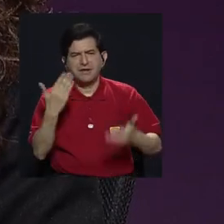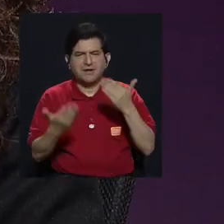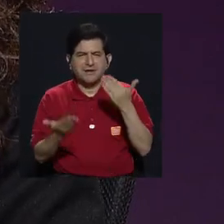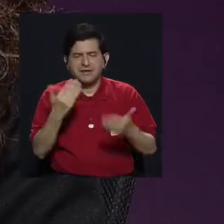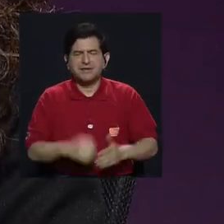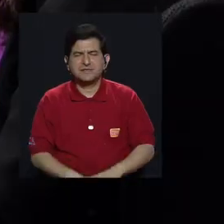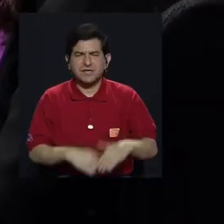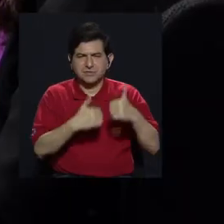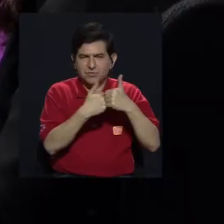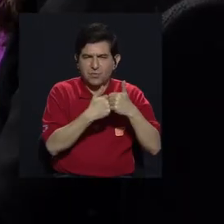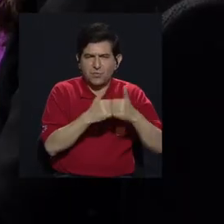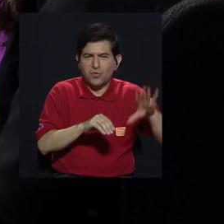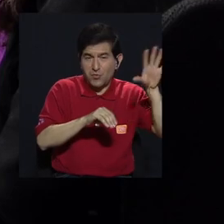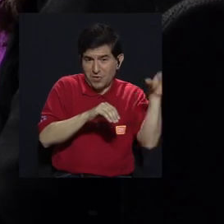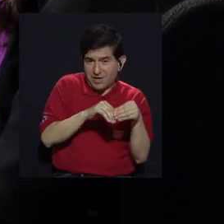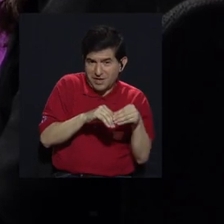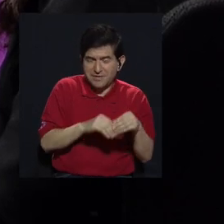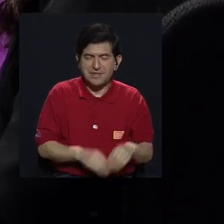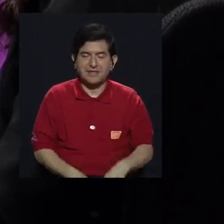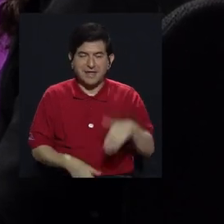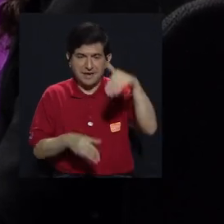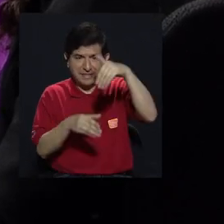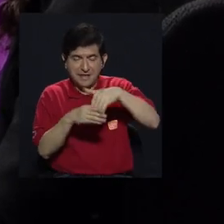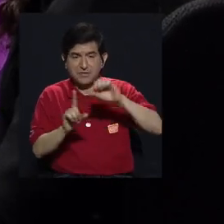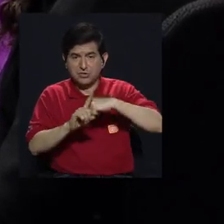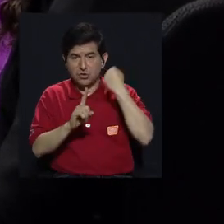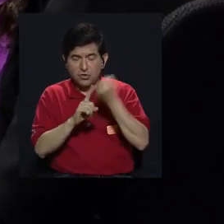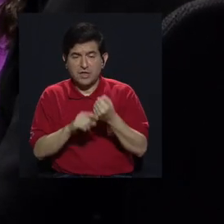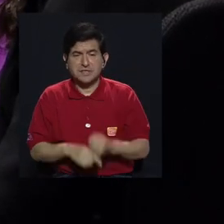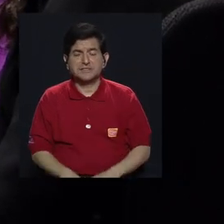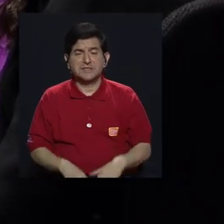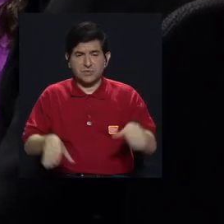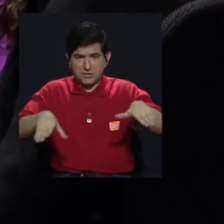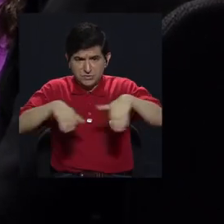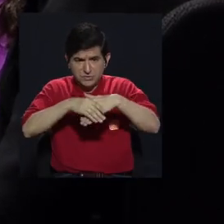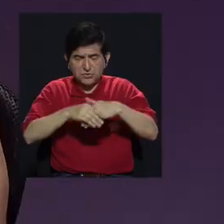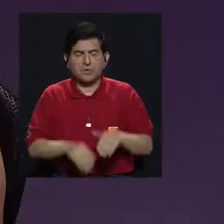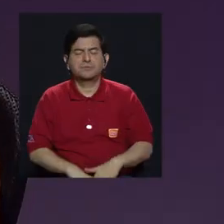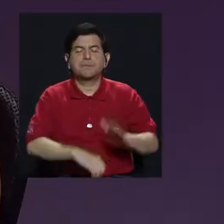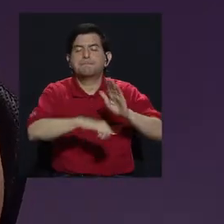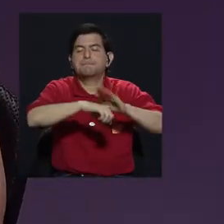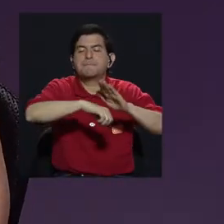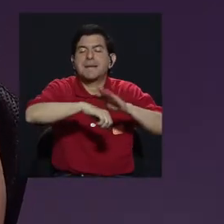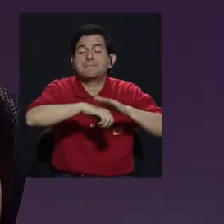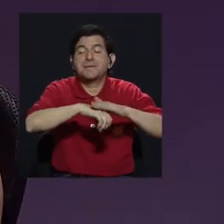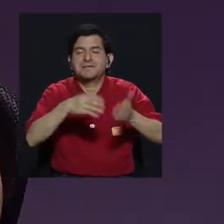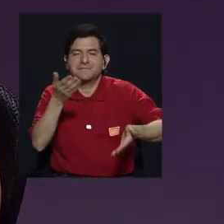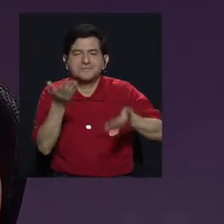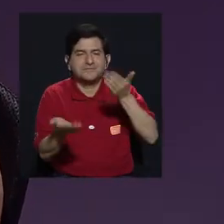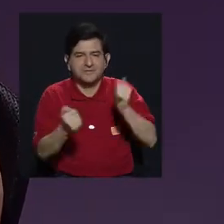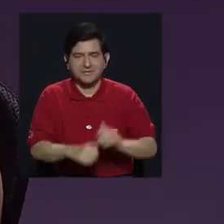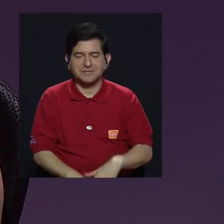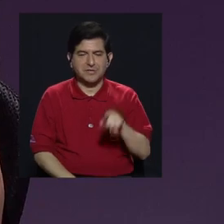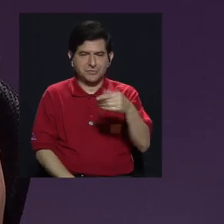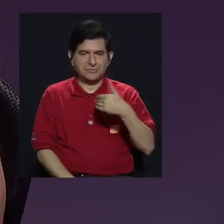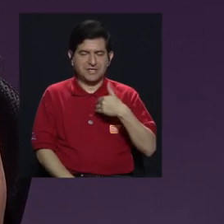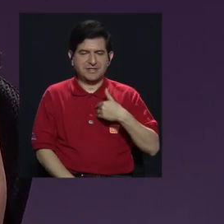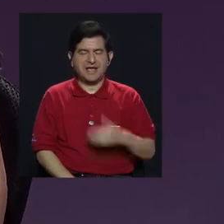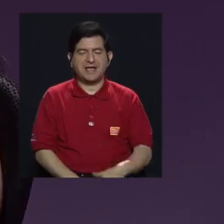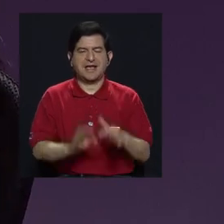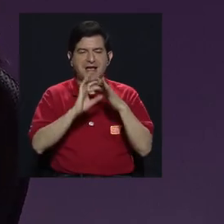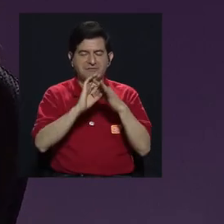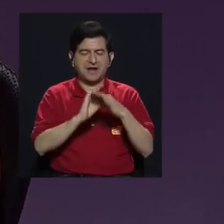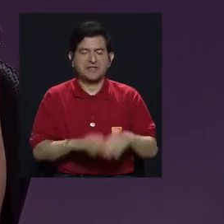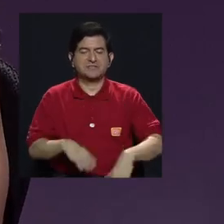noviazgos adicionales, por ejemplo, en el matrimonio? ¿O cómo se podría definir? Son como permisos de que vos tengas una